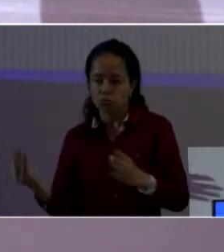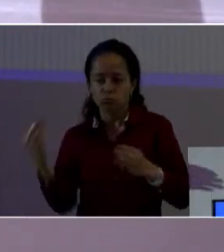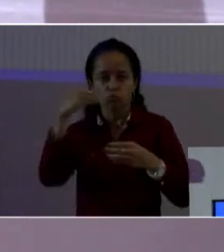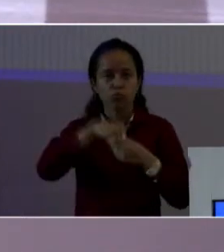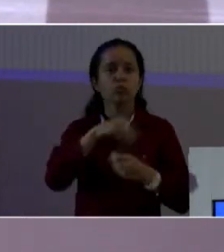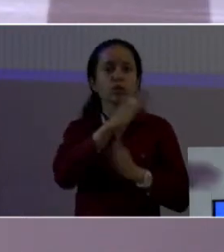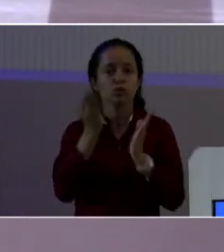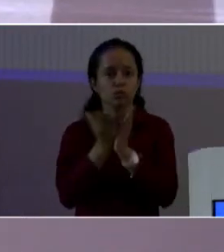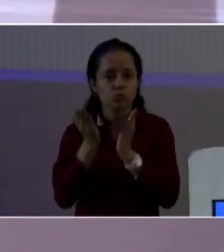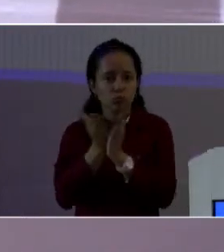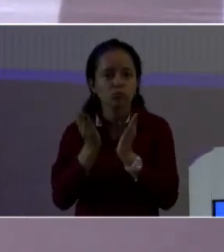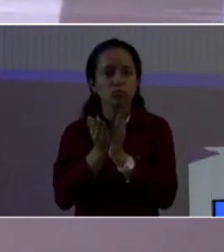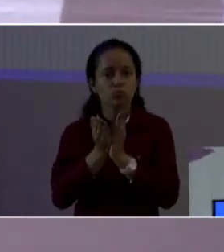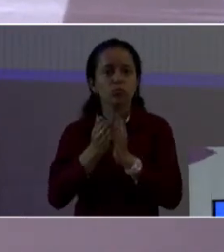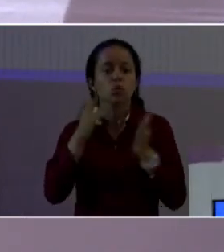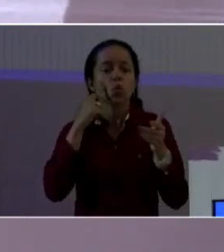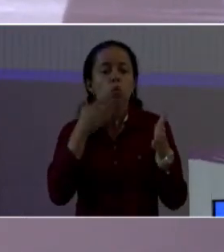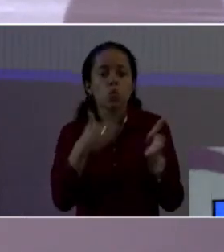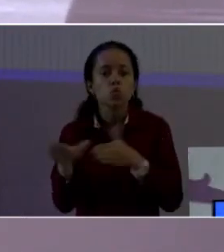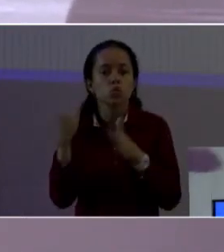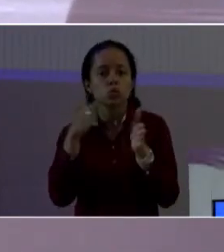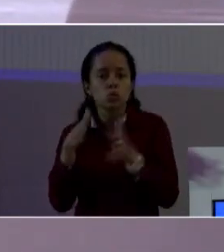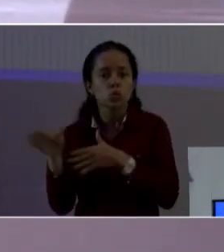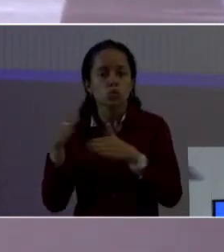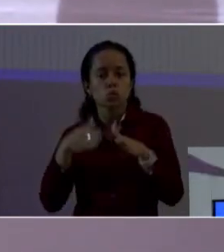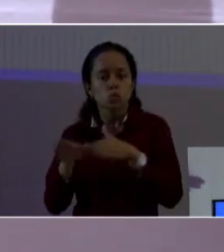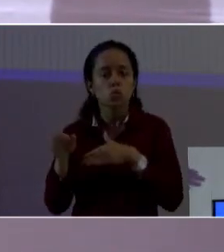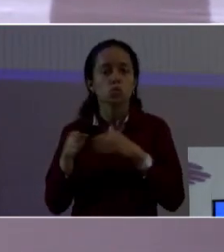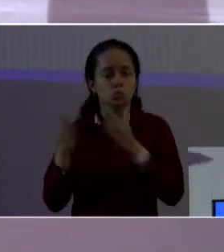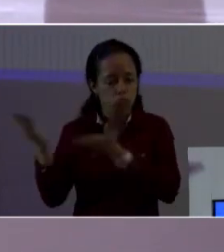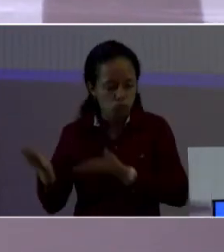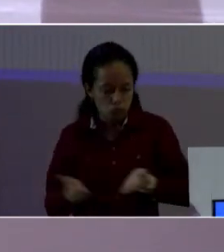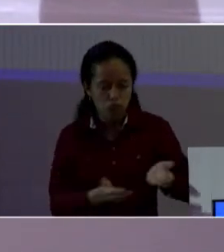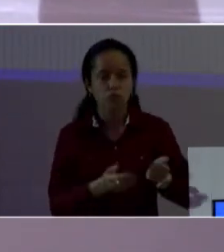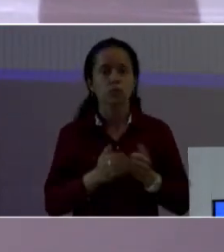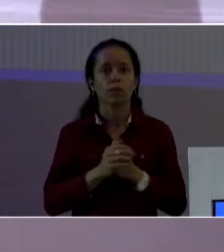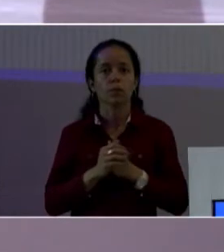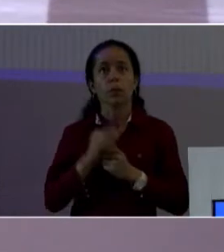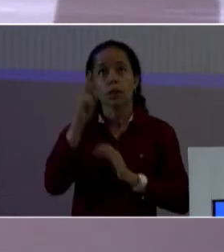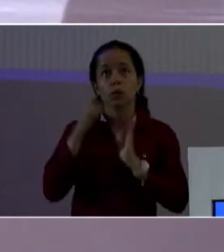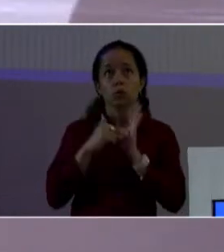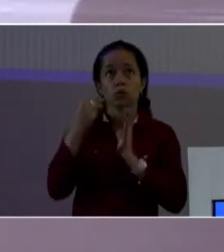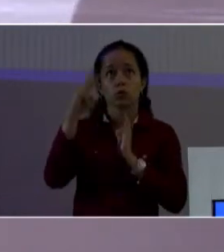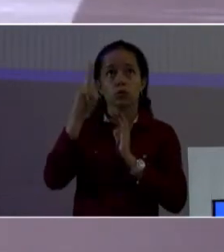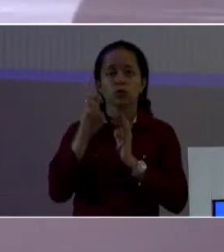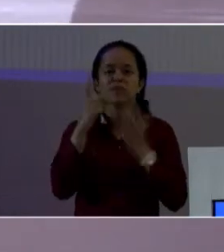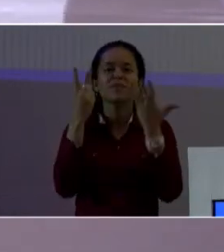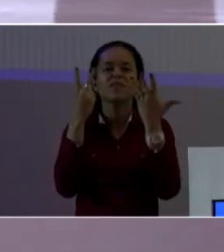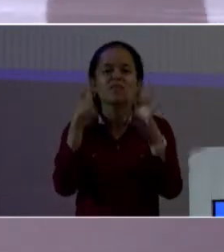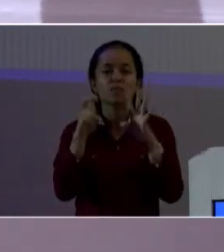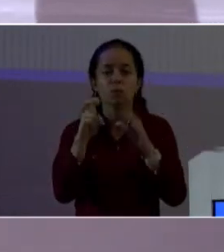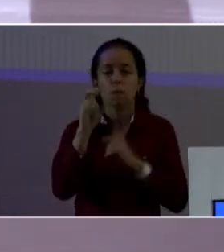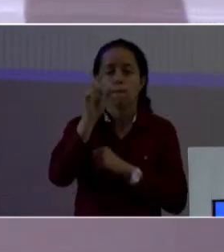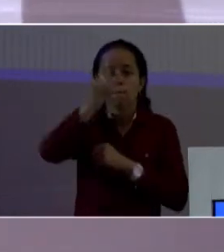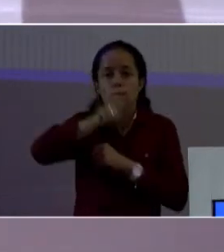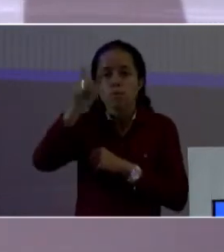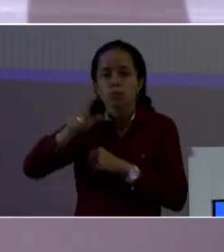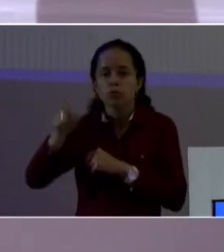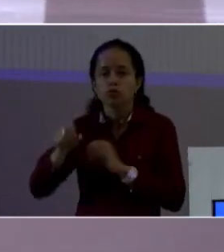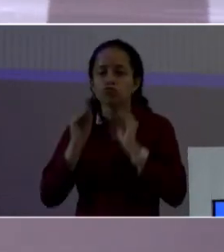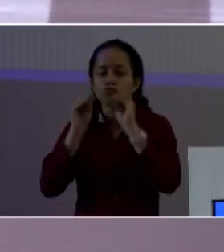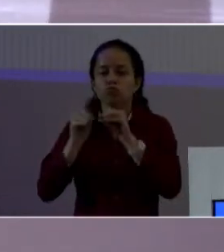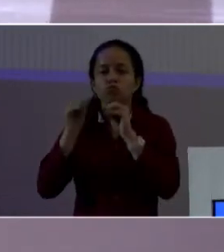reincorporación, accediendo a cursos en la universidad. En el año 2018, 70 personas se formaron